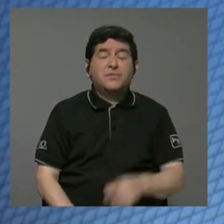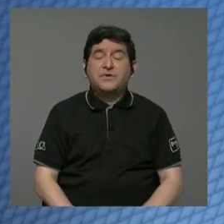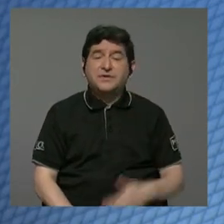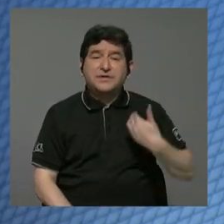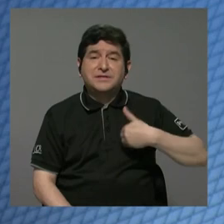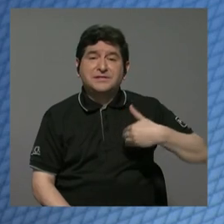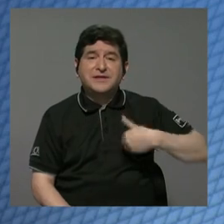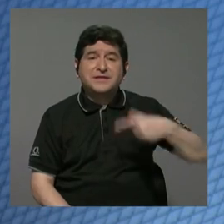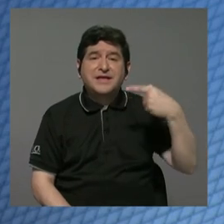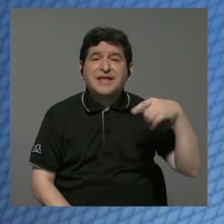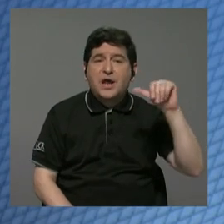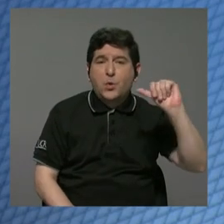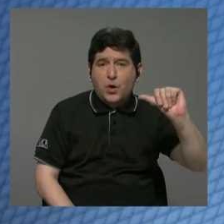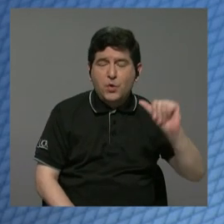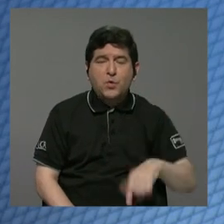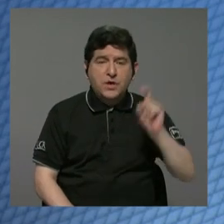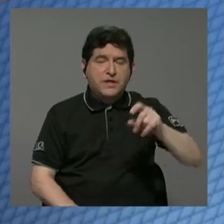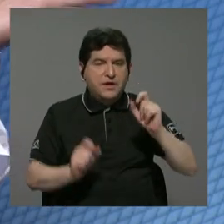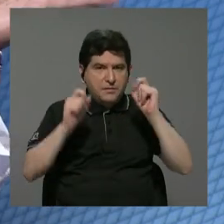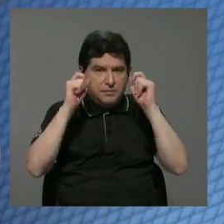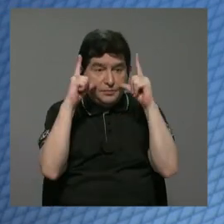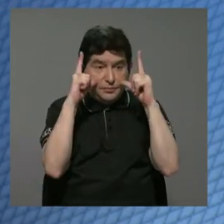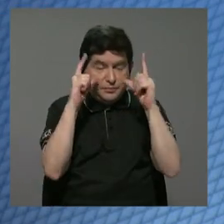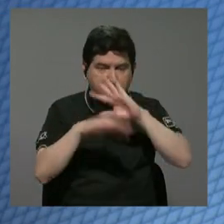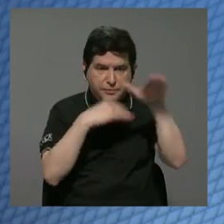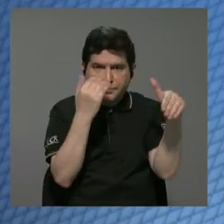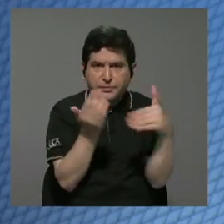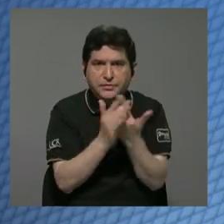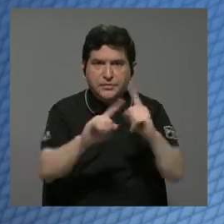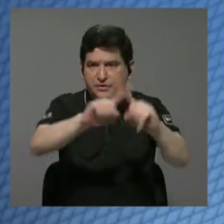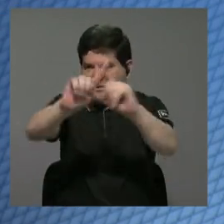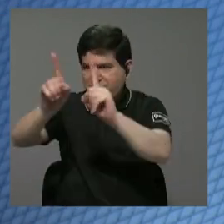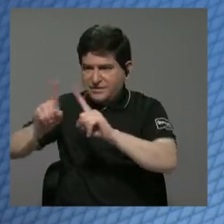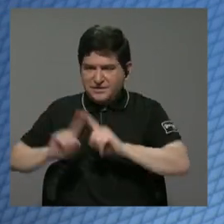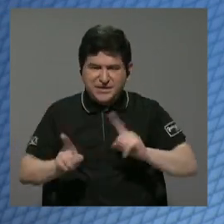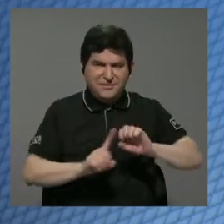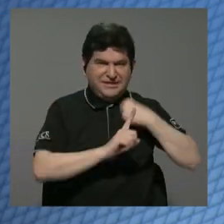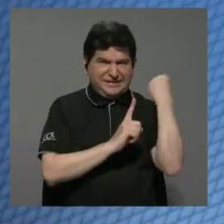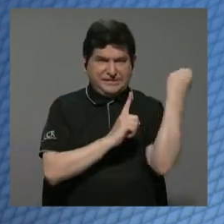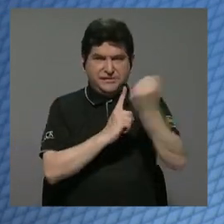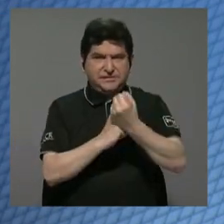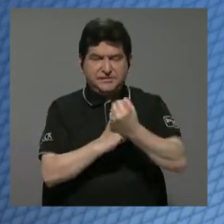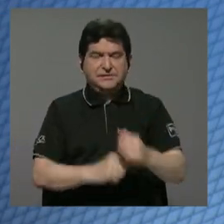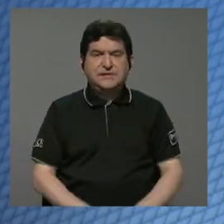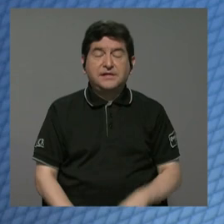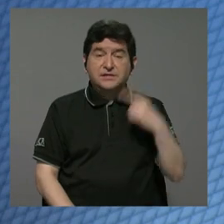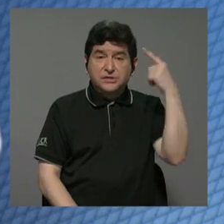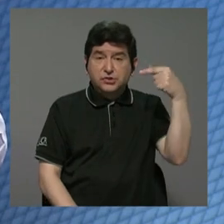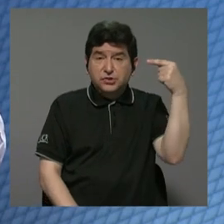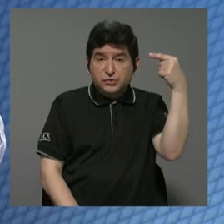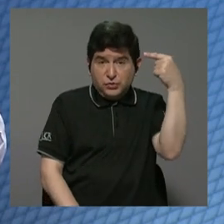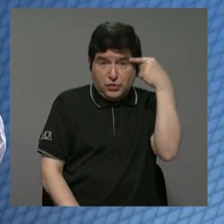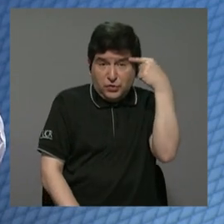Guillermo, debe estar alerta ante todas estas gravosas situaciones donde gobiernos